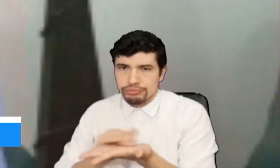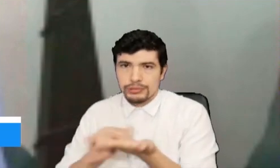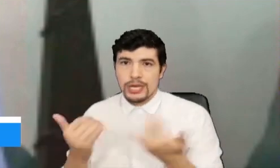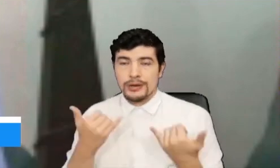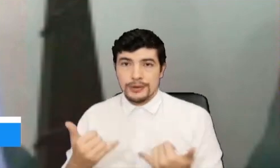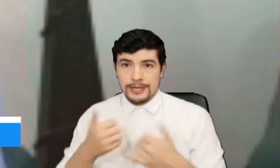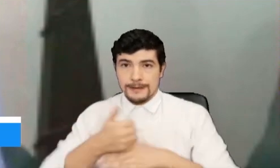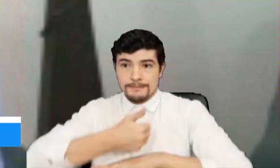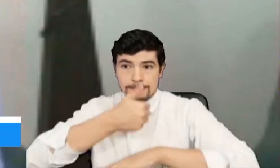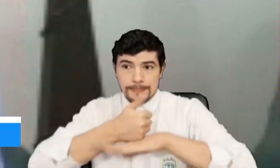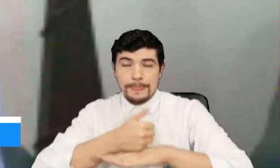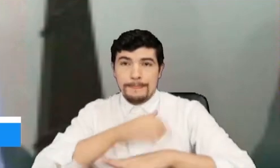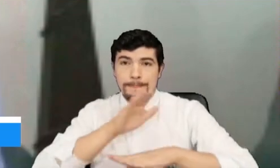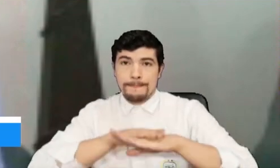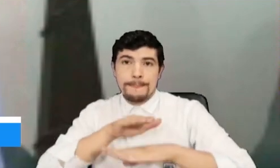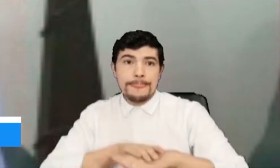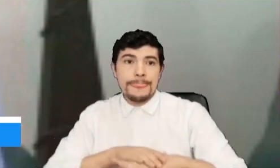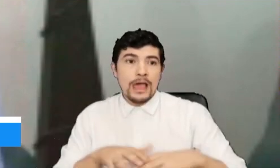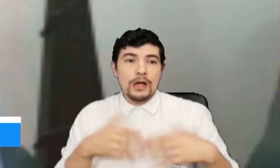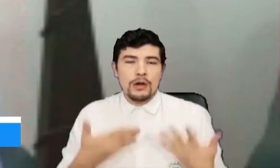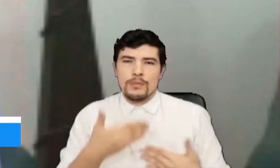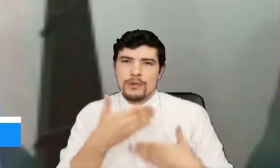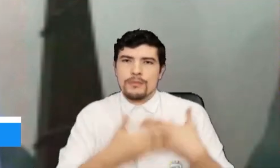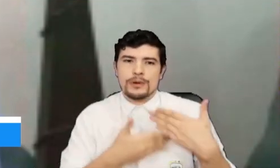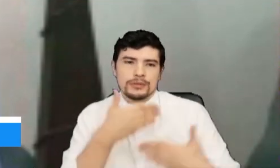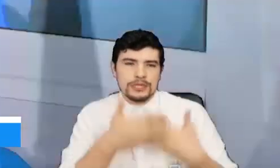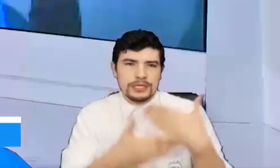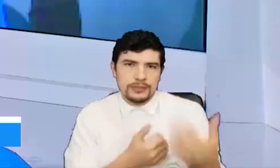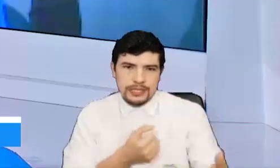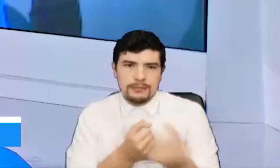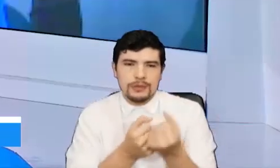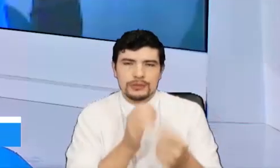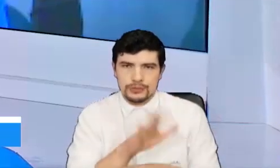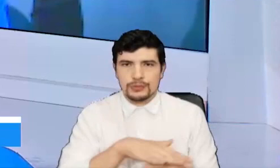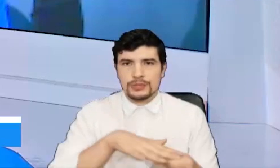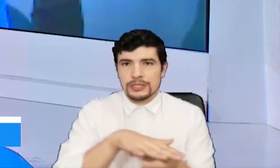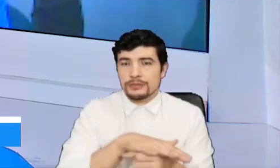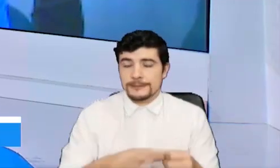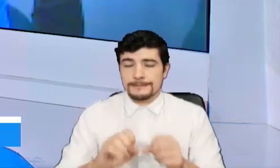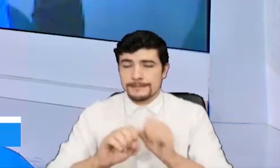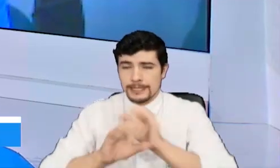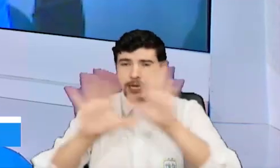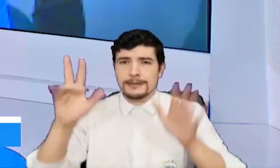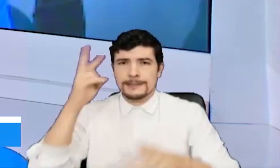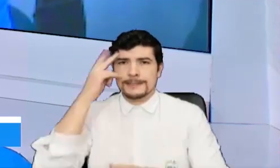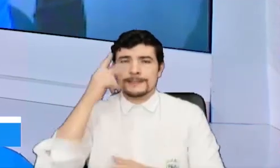quienes requerimos el mayor apoyo en esta situación, obviamente. Secretario, muchas